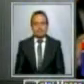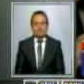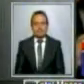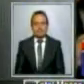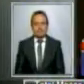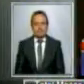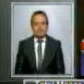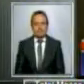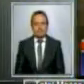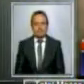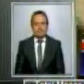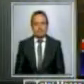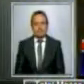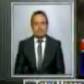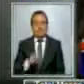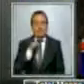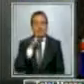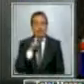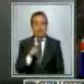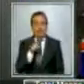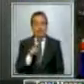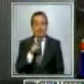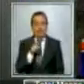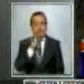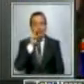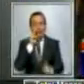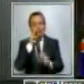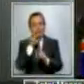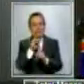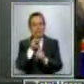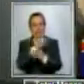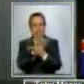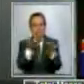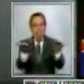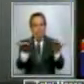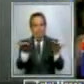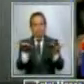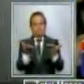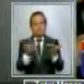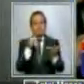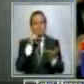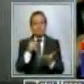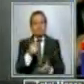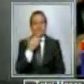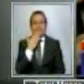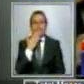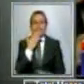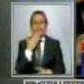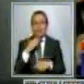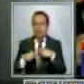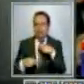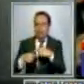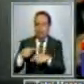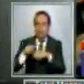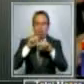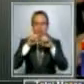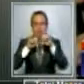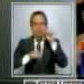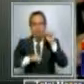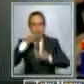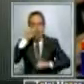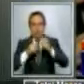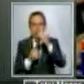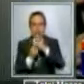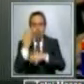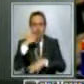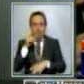feliz Ese es mi mensaje para ustedes pero también para esta nueva generación de políticos a quienes